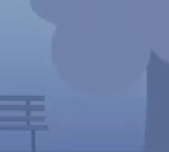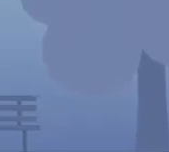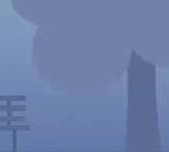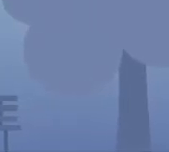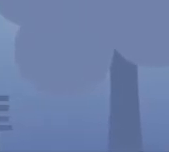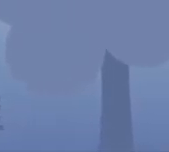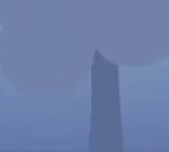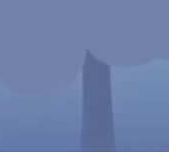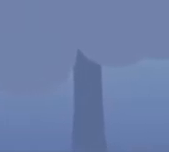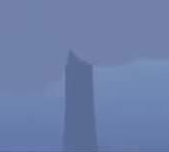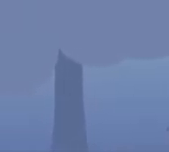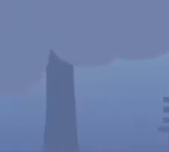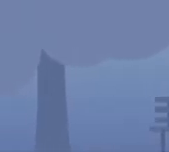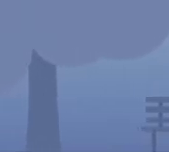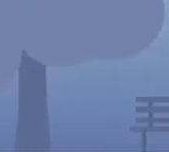Naidelit.